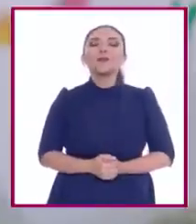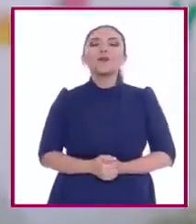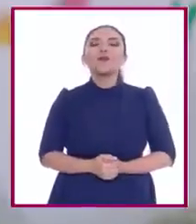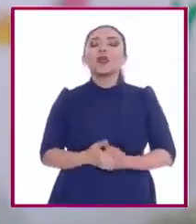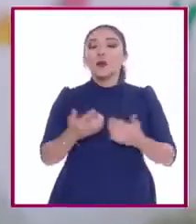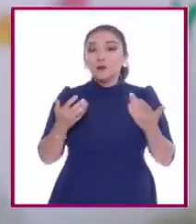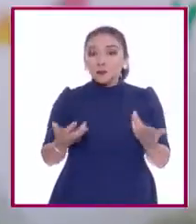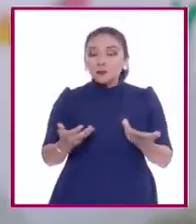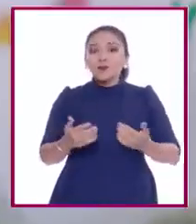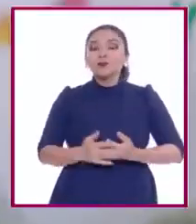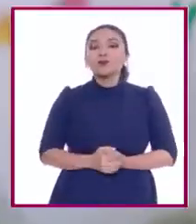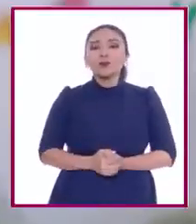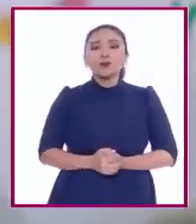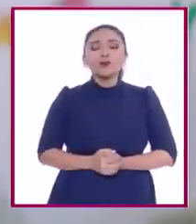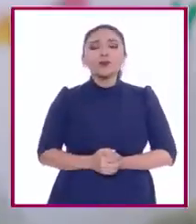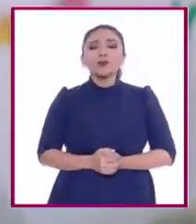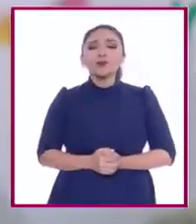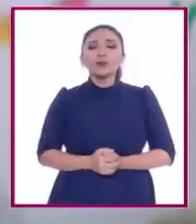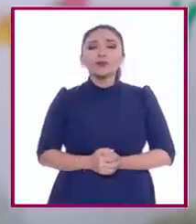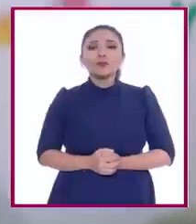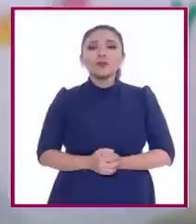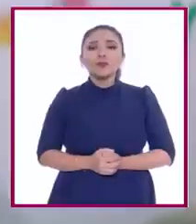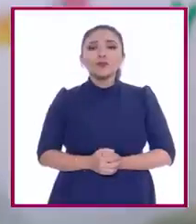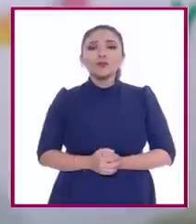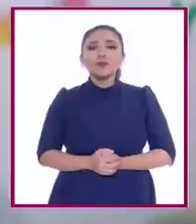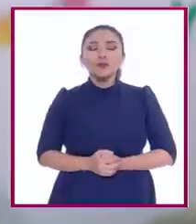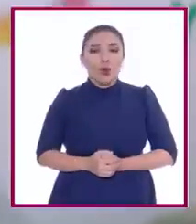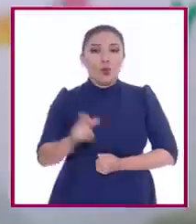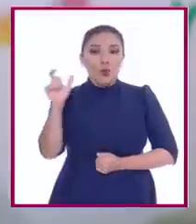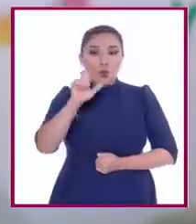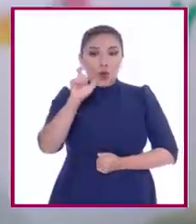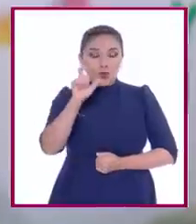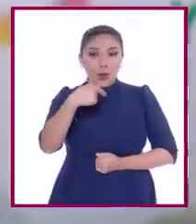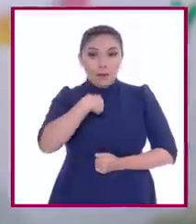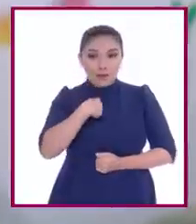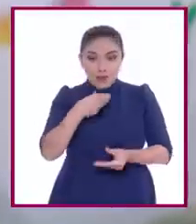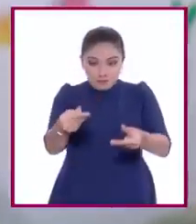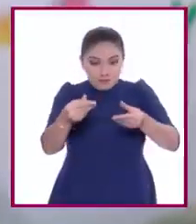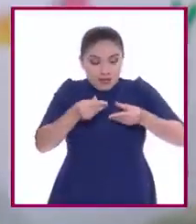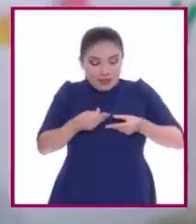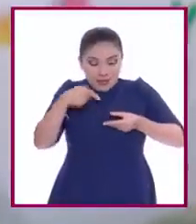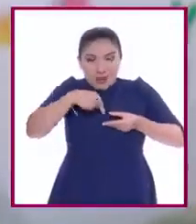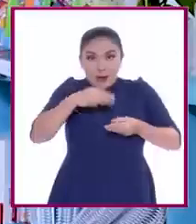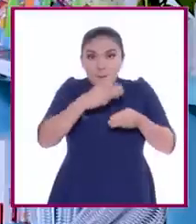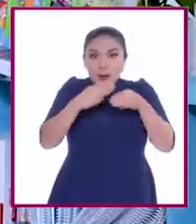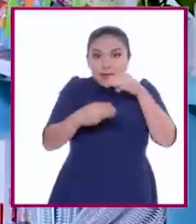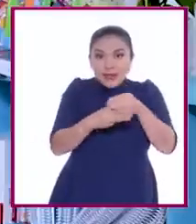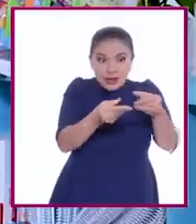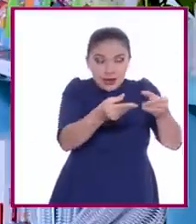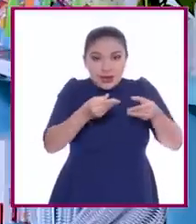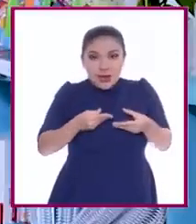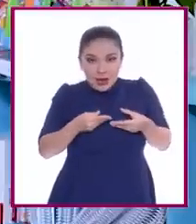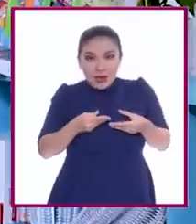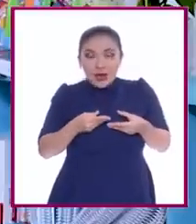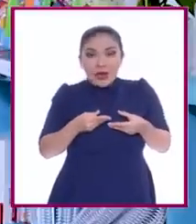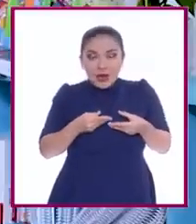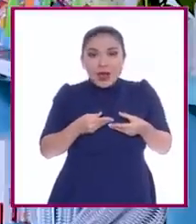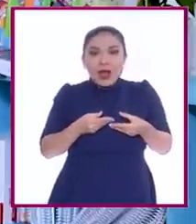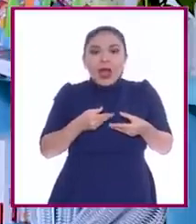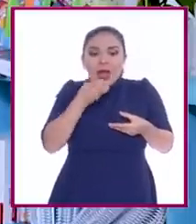en que en el momento en que a mí me dan el contenido y